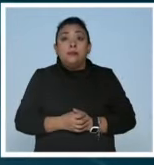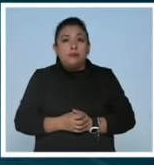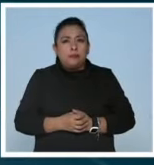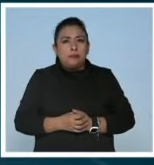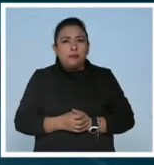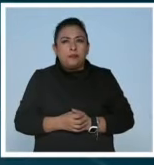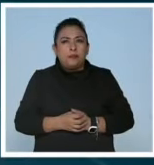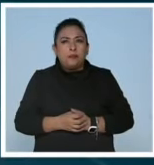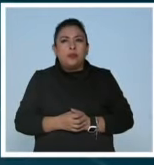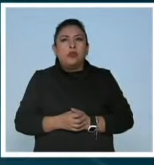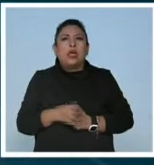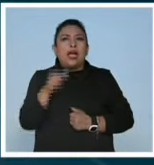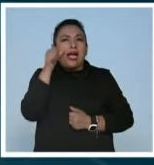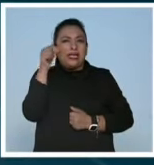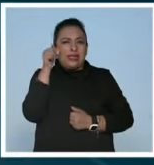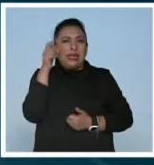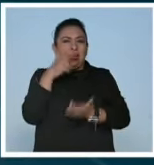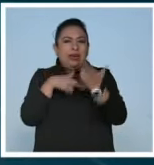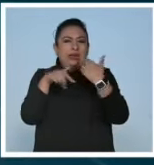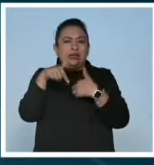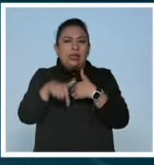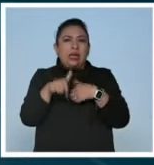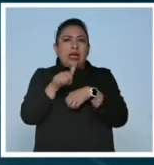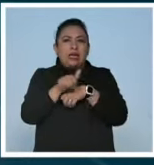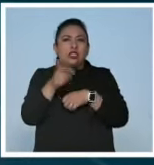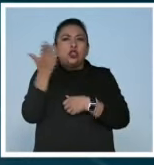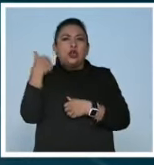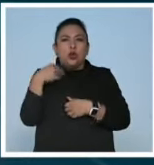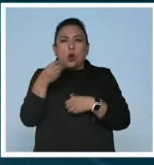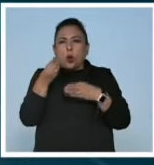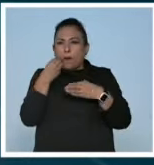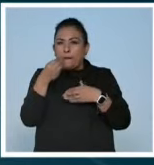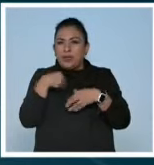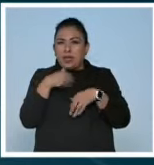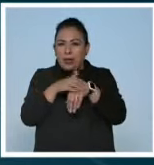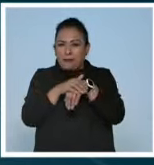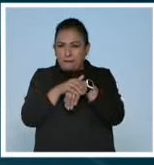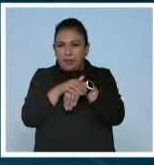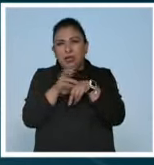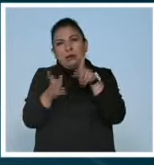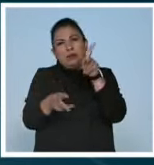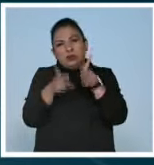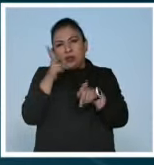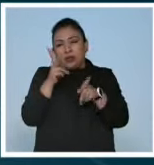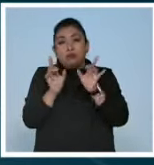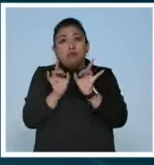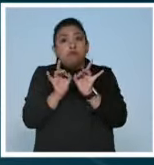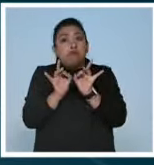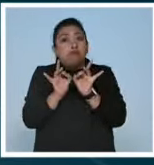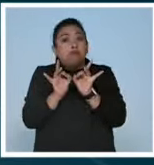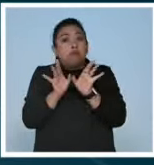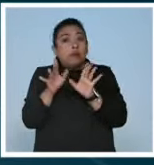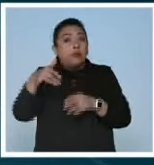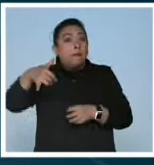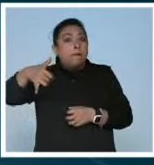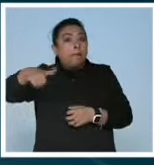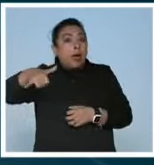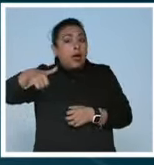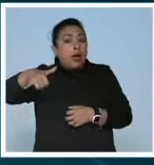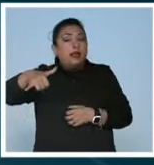Buenos Aires, regresé ayer. Ajá. Estaba yo comiendo con unas amigas, platicando, de repente sonó el